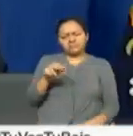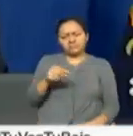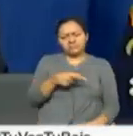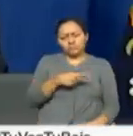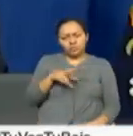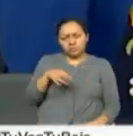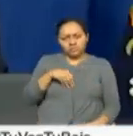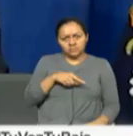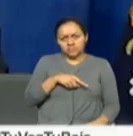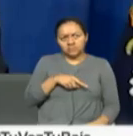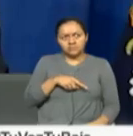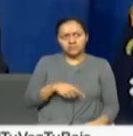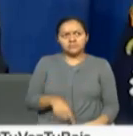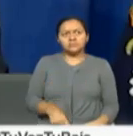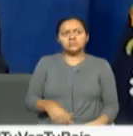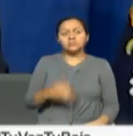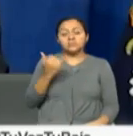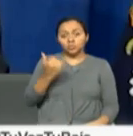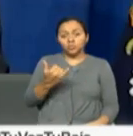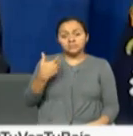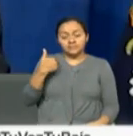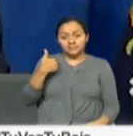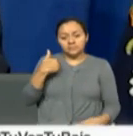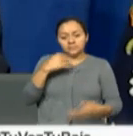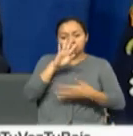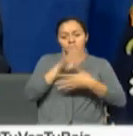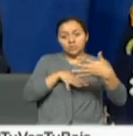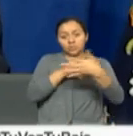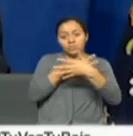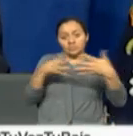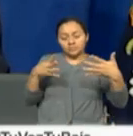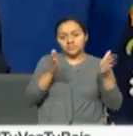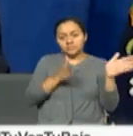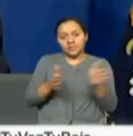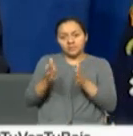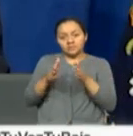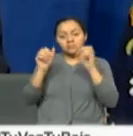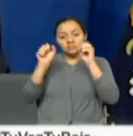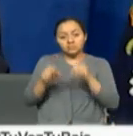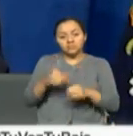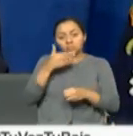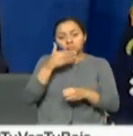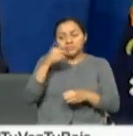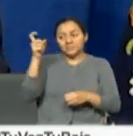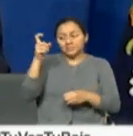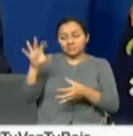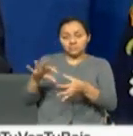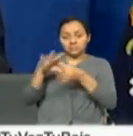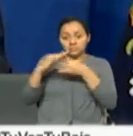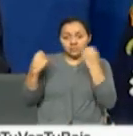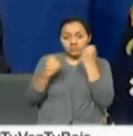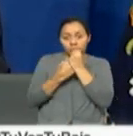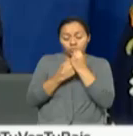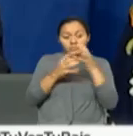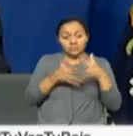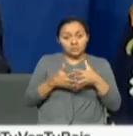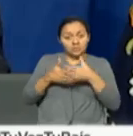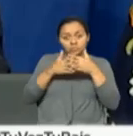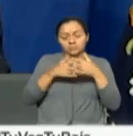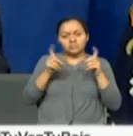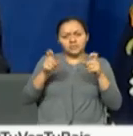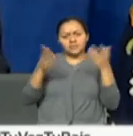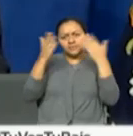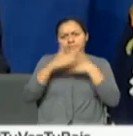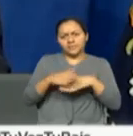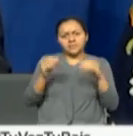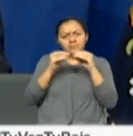need strong programs. Necesitamos programas fuertes para que las personas que nos quieran y quieran amar a nuestro país y terminen